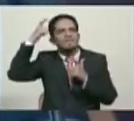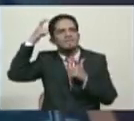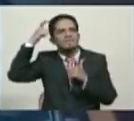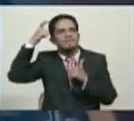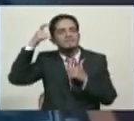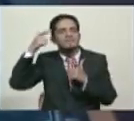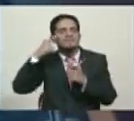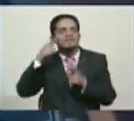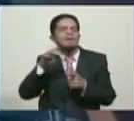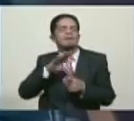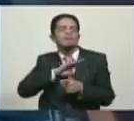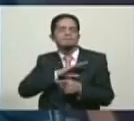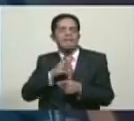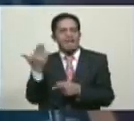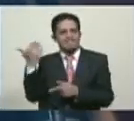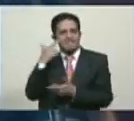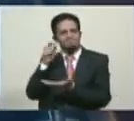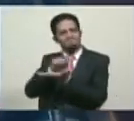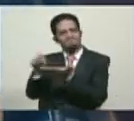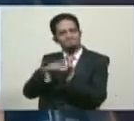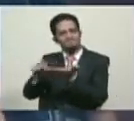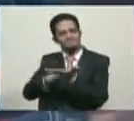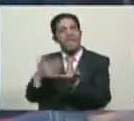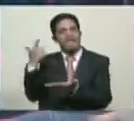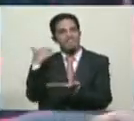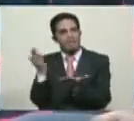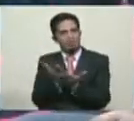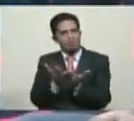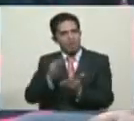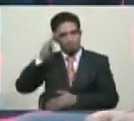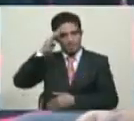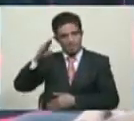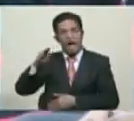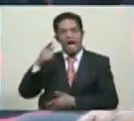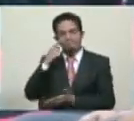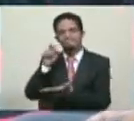de su libro en su época de cadete de la Academia Militar.